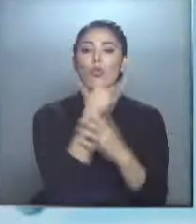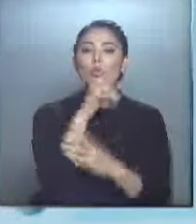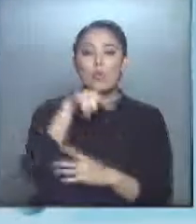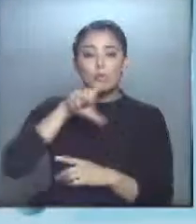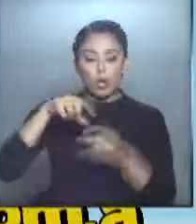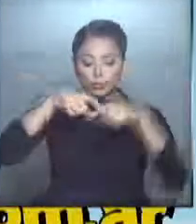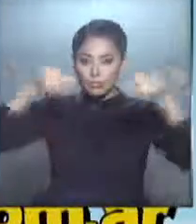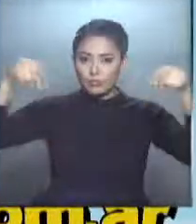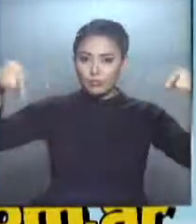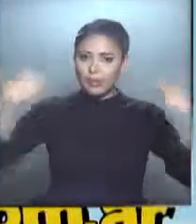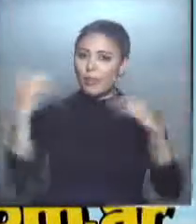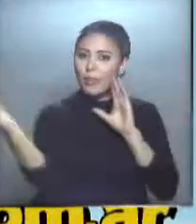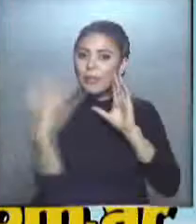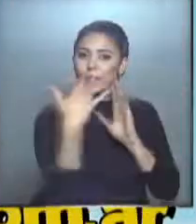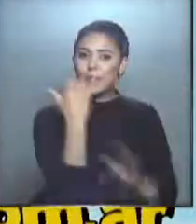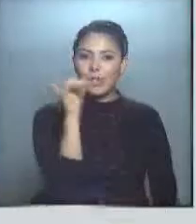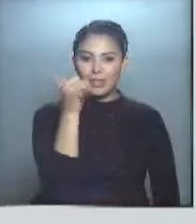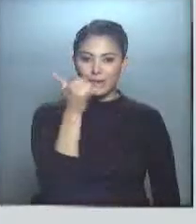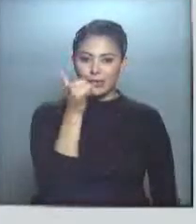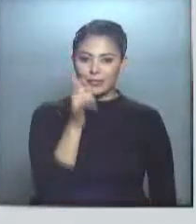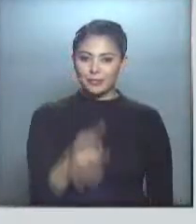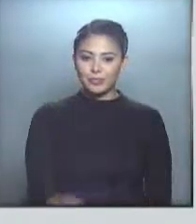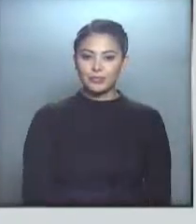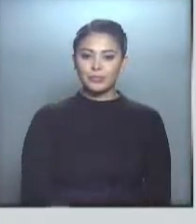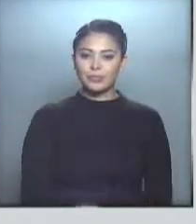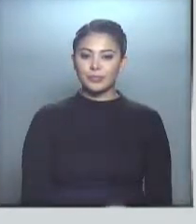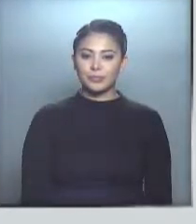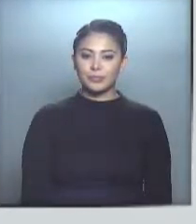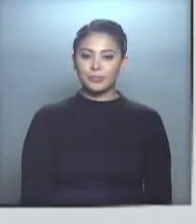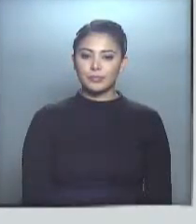www.mundosamba.com.ar y subí tu video.